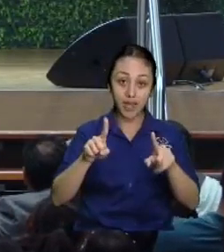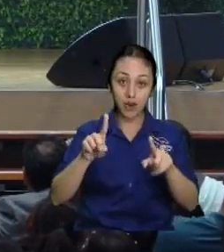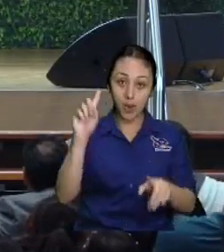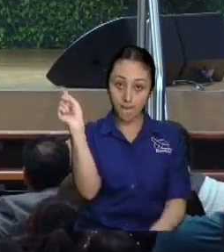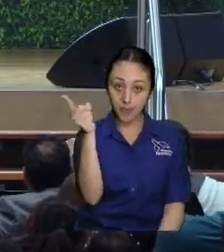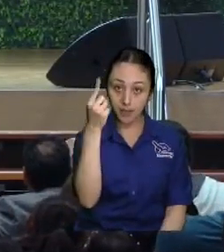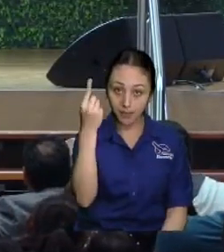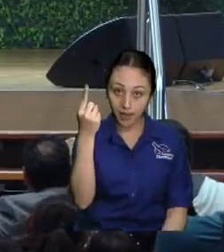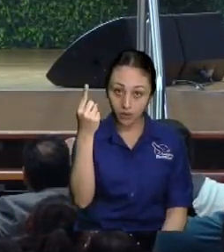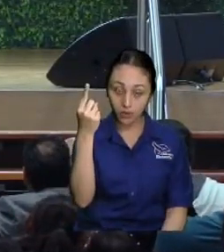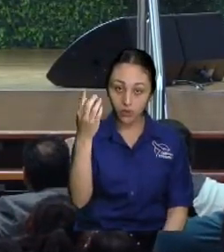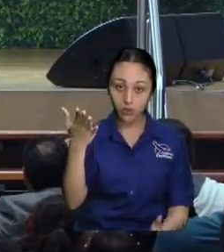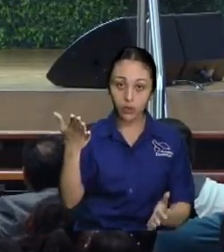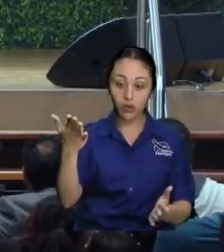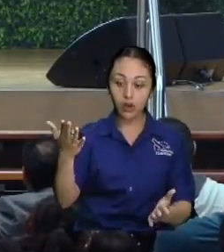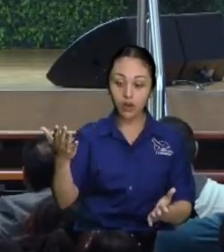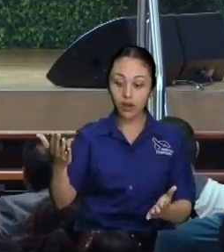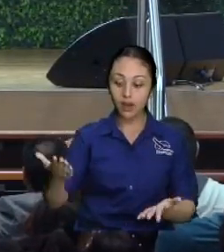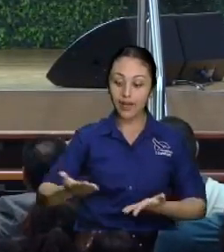Entonces